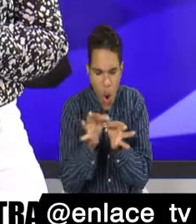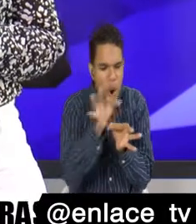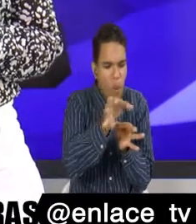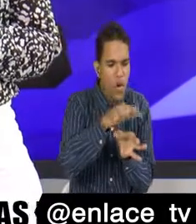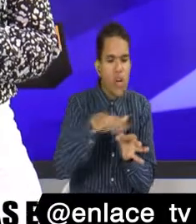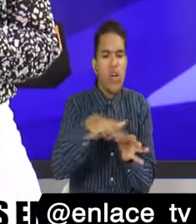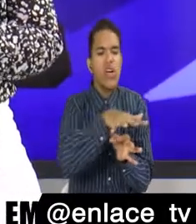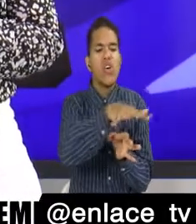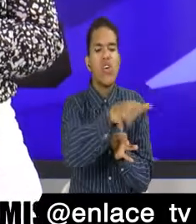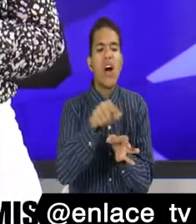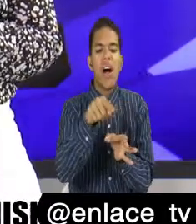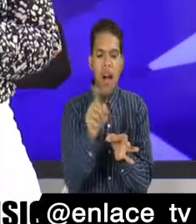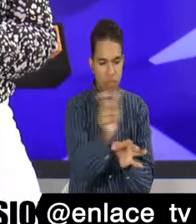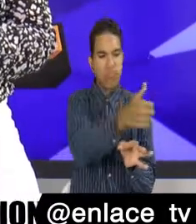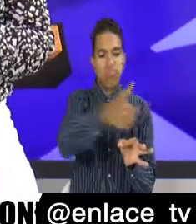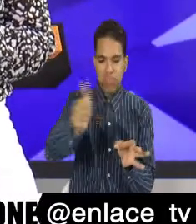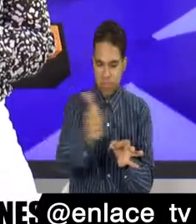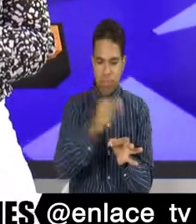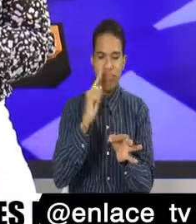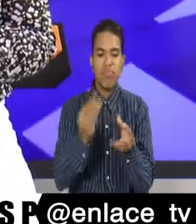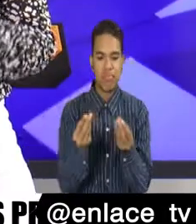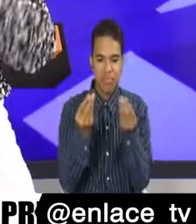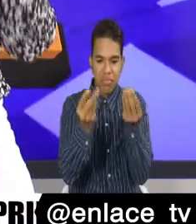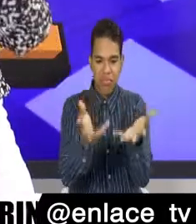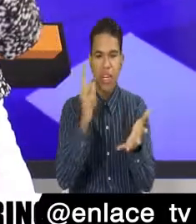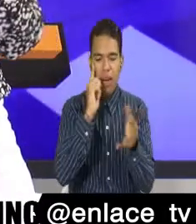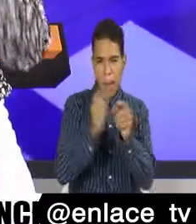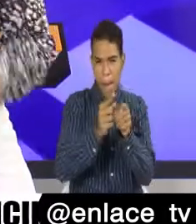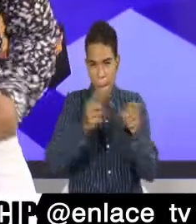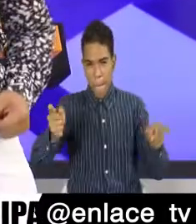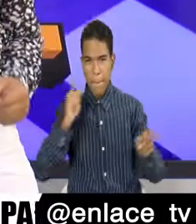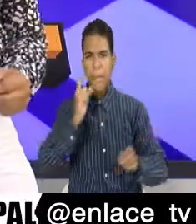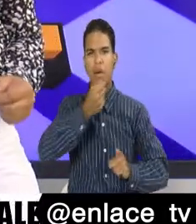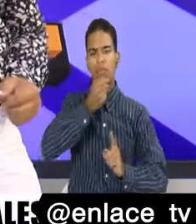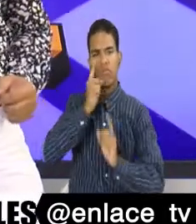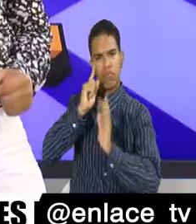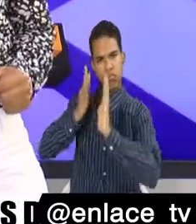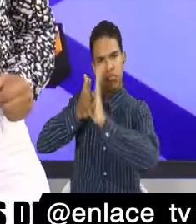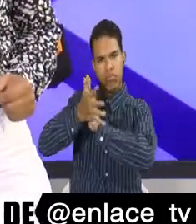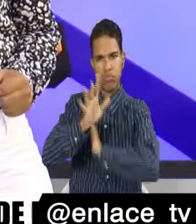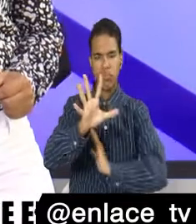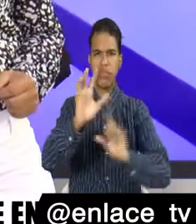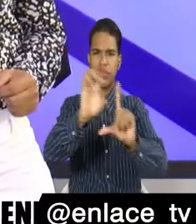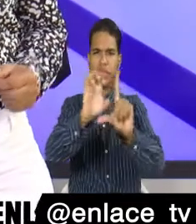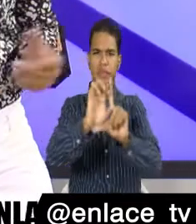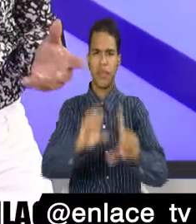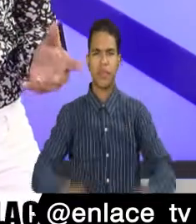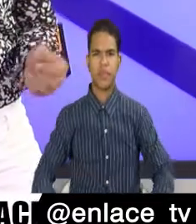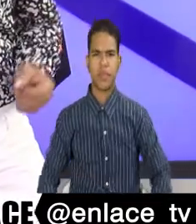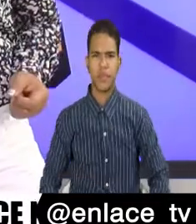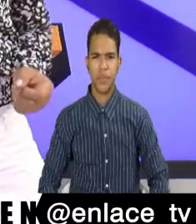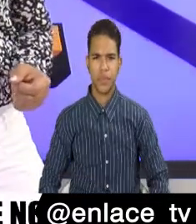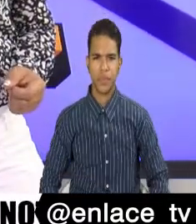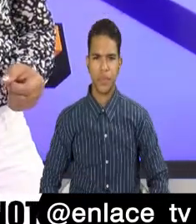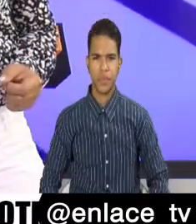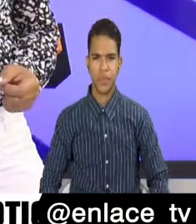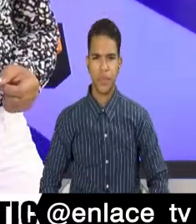más beneficiadas. En instantes, la ampliación de estas y otras noticias de su interés aquí en el noticiero que usted quiere ver.